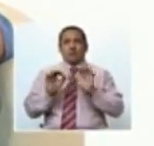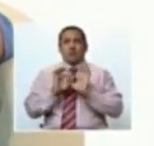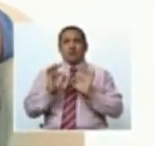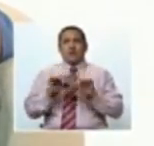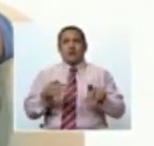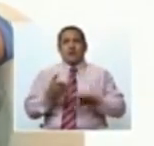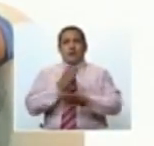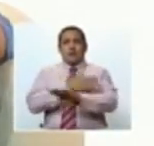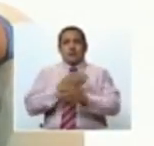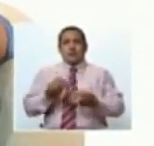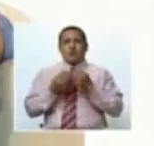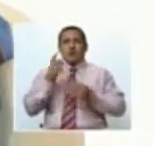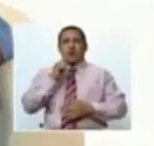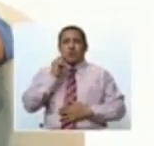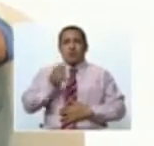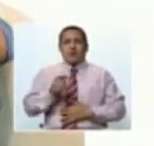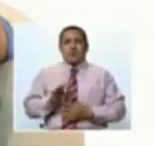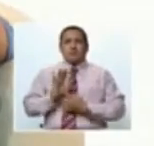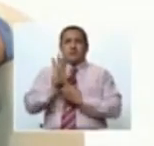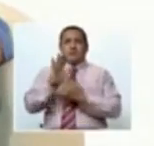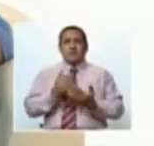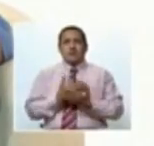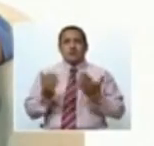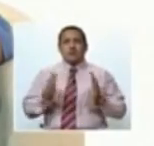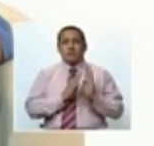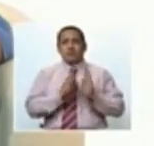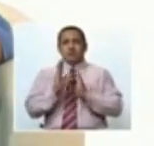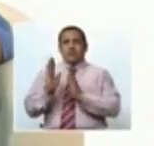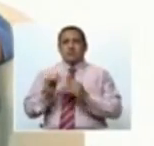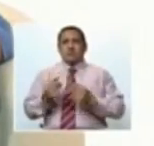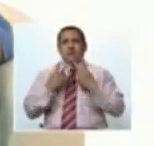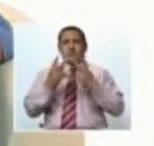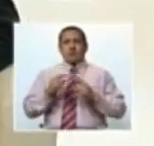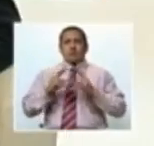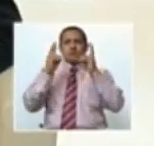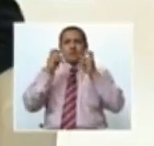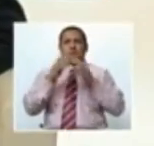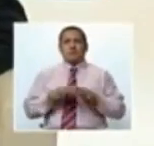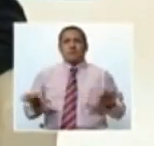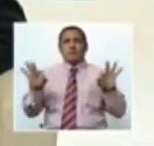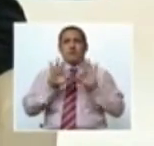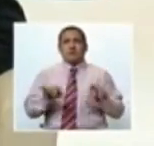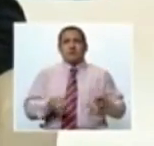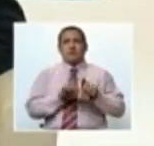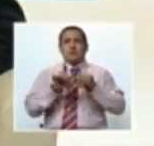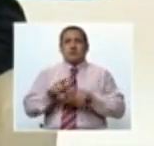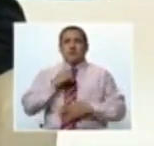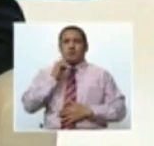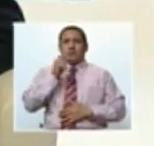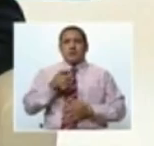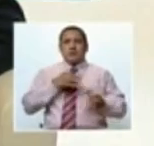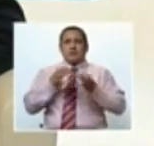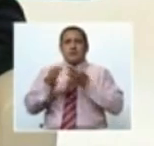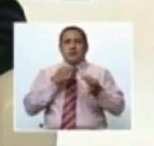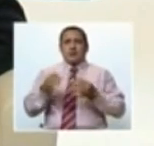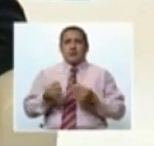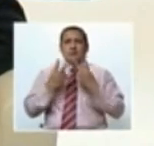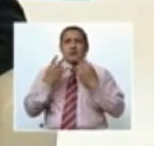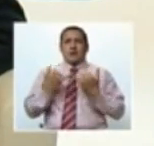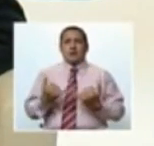o deducida por el juez que conoce el proceso, ¿no? Ahí viene uno de los temas de polémica entre los magistrados, porque hay que